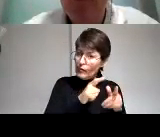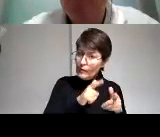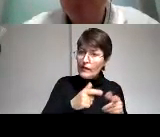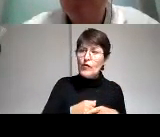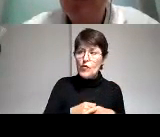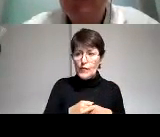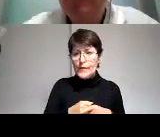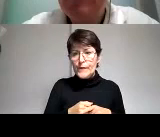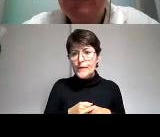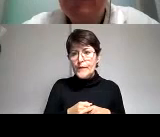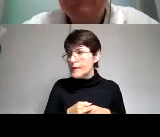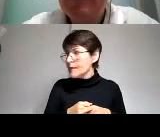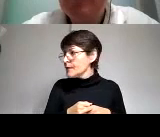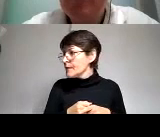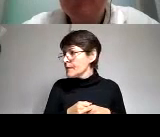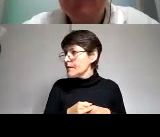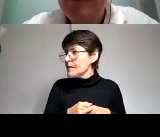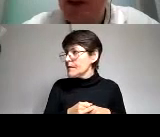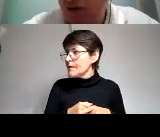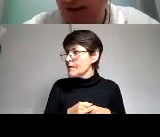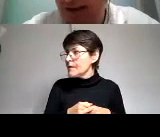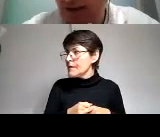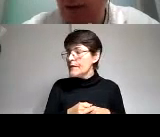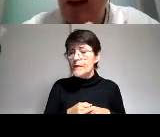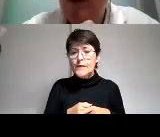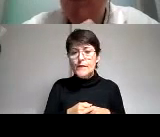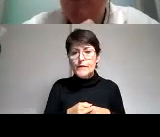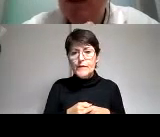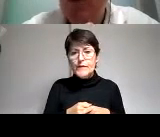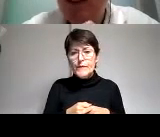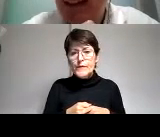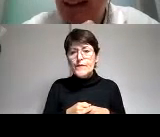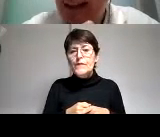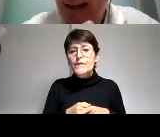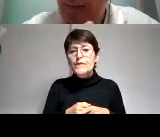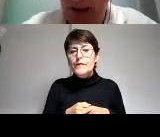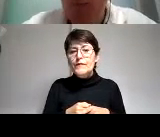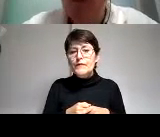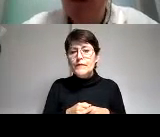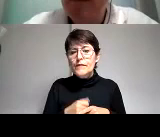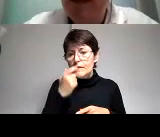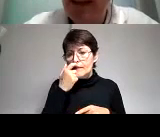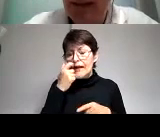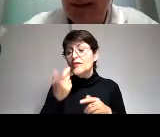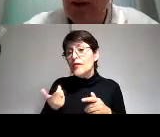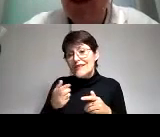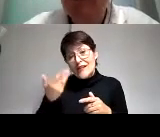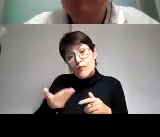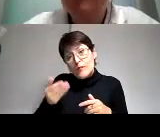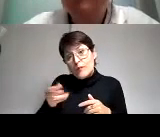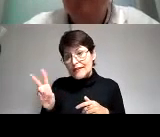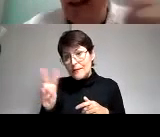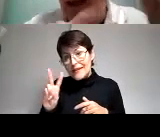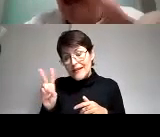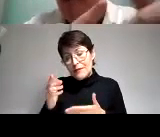ambos procesos del proceso de la hiperoxidación. Por lo tanto, hemos de tener, para compensar, vitaminas